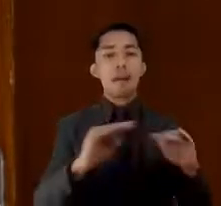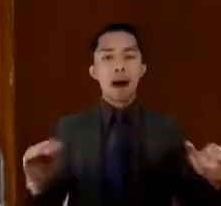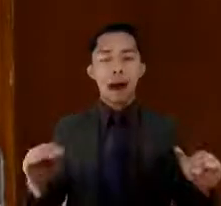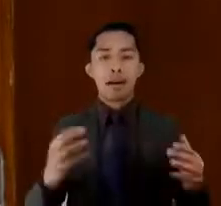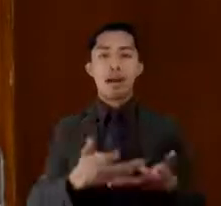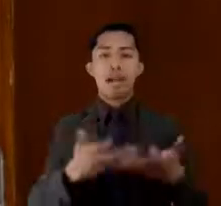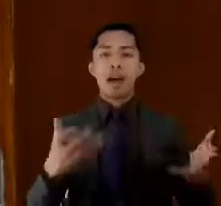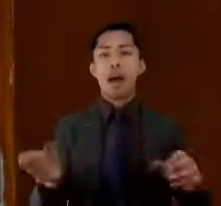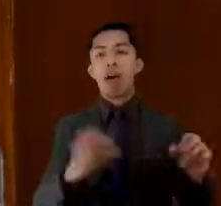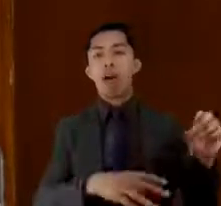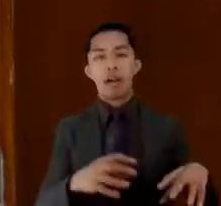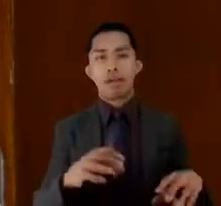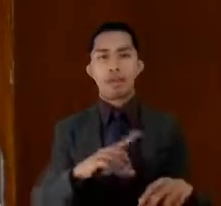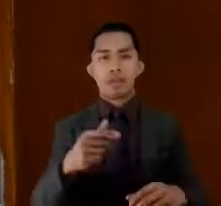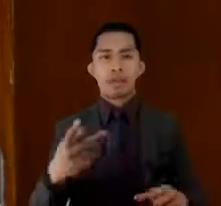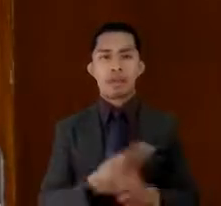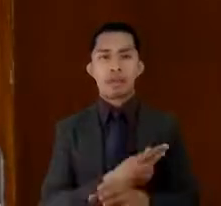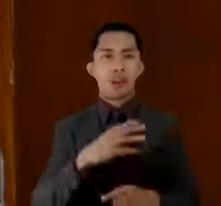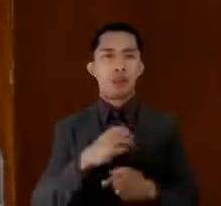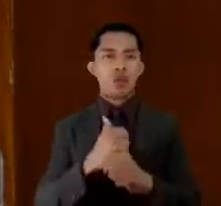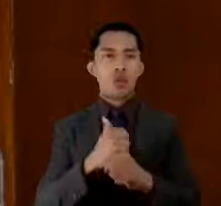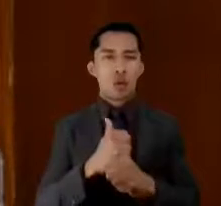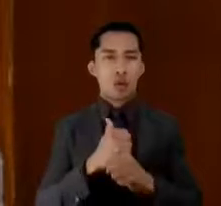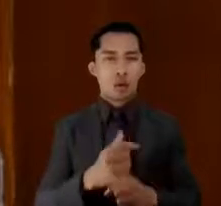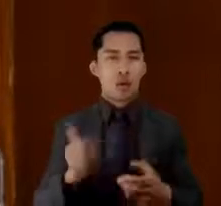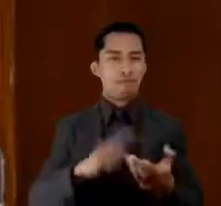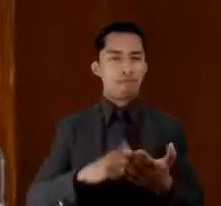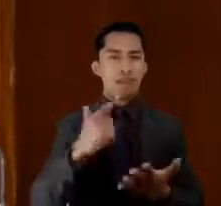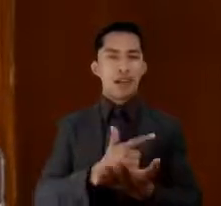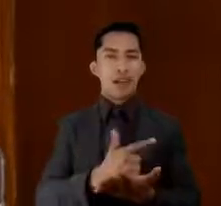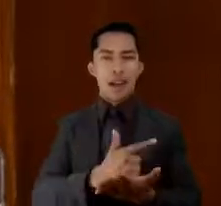terrestres y ocasionando afectaciones medioambientales